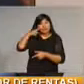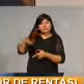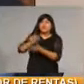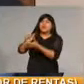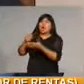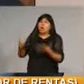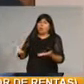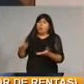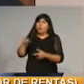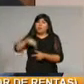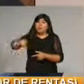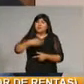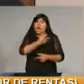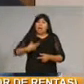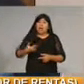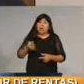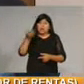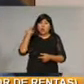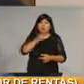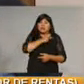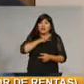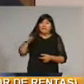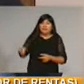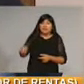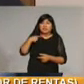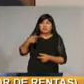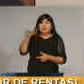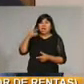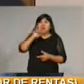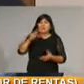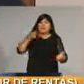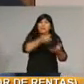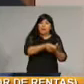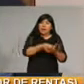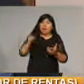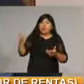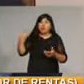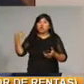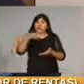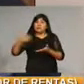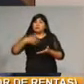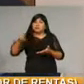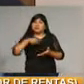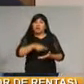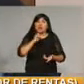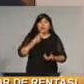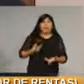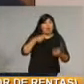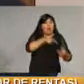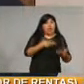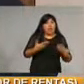bueno en realidad digamos mucho nosotros no podemos hacer porque la titularidad de esos terrenos siguen